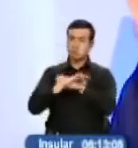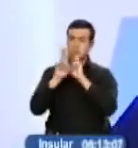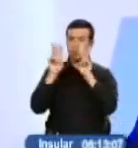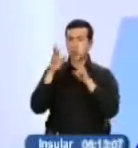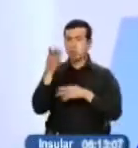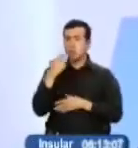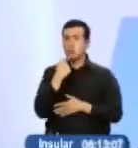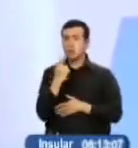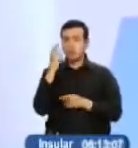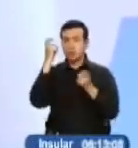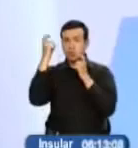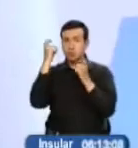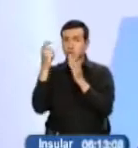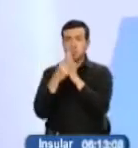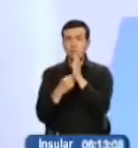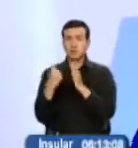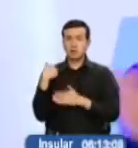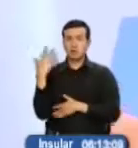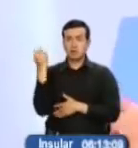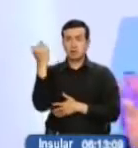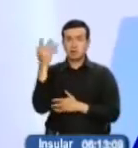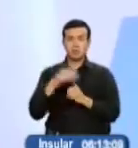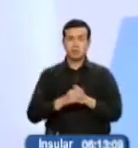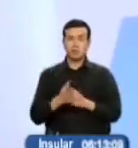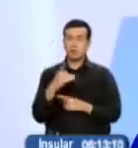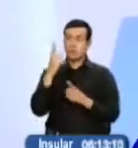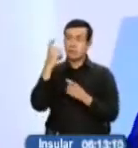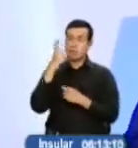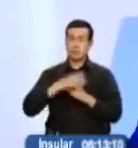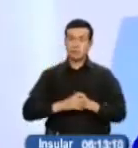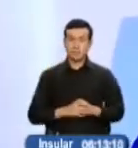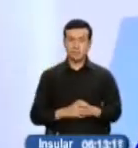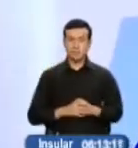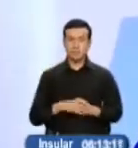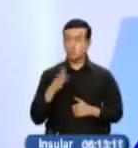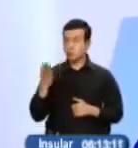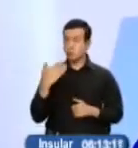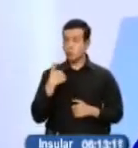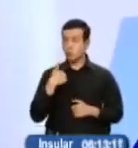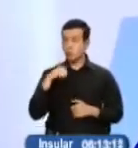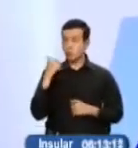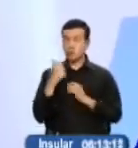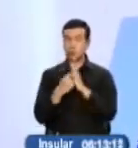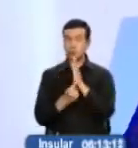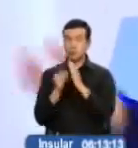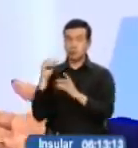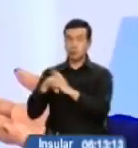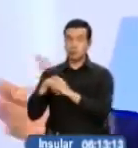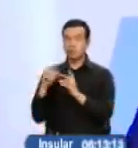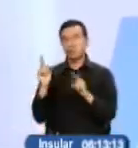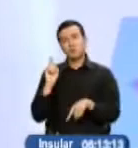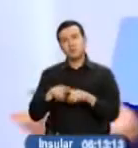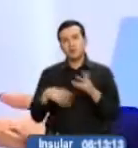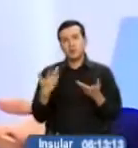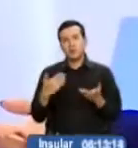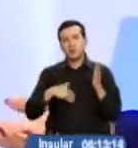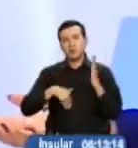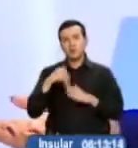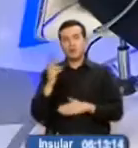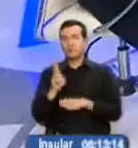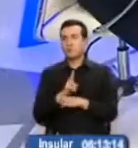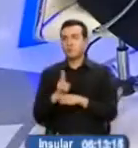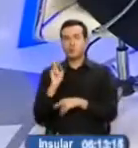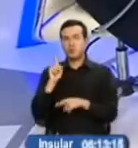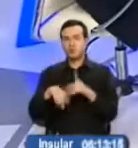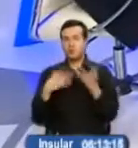de que no ha habido manejos en esas cuentas. Si a mí me preguntan y me dicen, ¿usted tendría una cuenta en paraíso fiscal? No, no tendría, más aún si no la voy a utilizar. Pero si